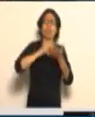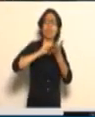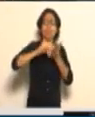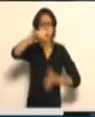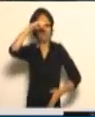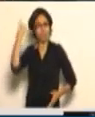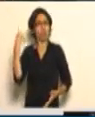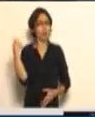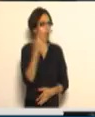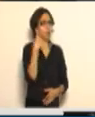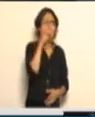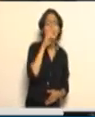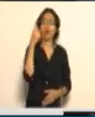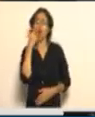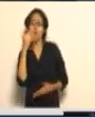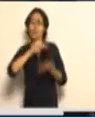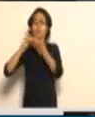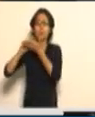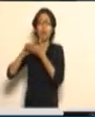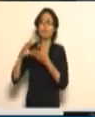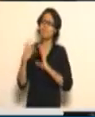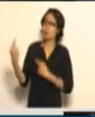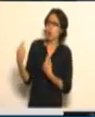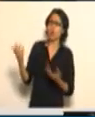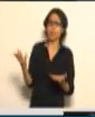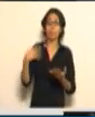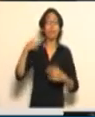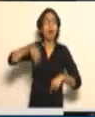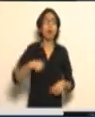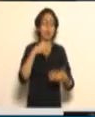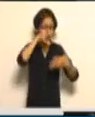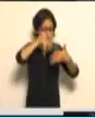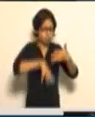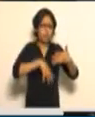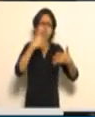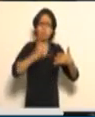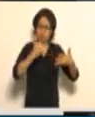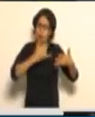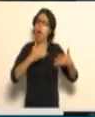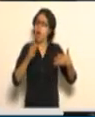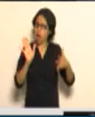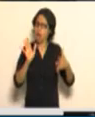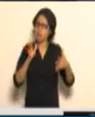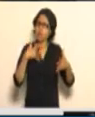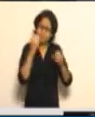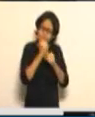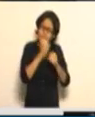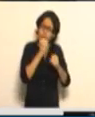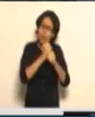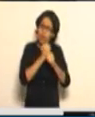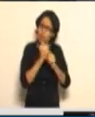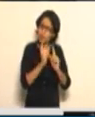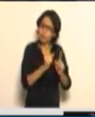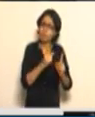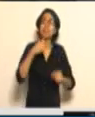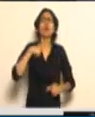Nación. Hay un texto que se está todavía trabajando. Lo que propongo,